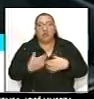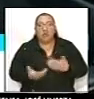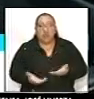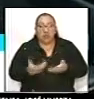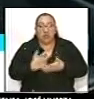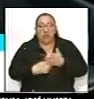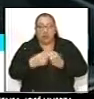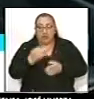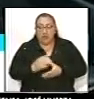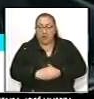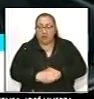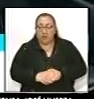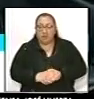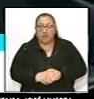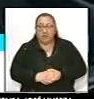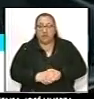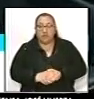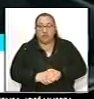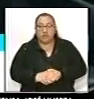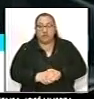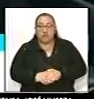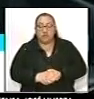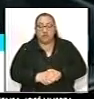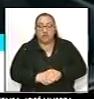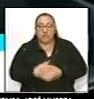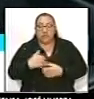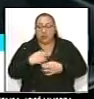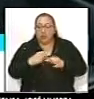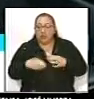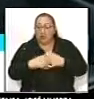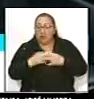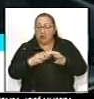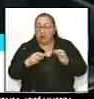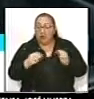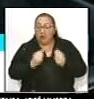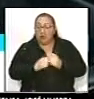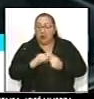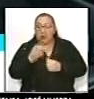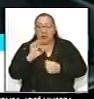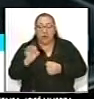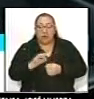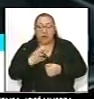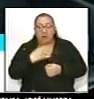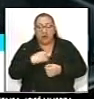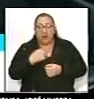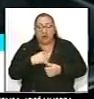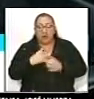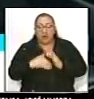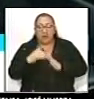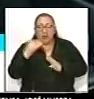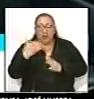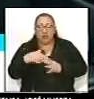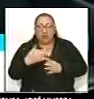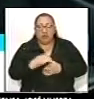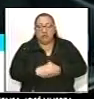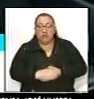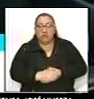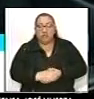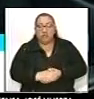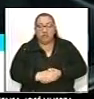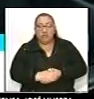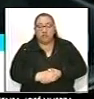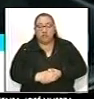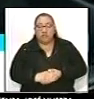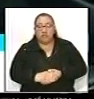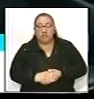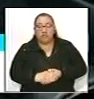que teníamos una población con un promedio de edad alto, y luego